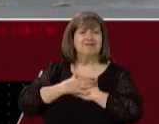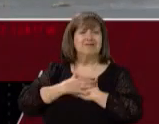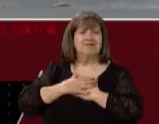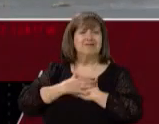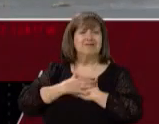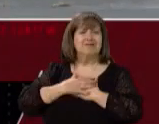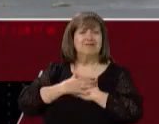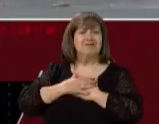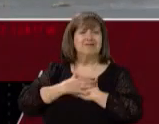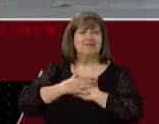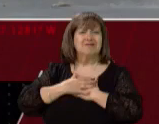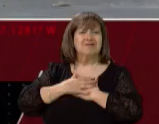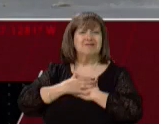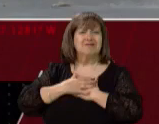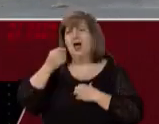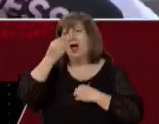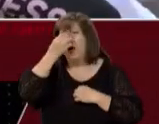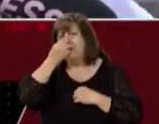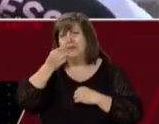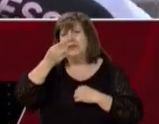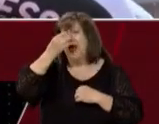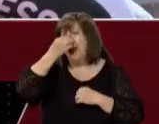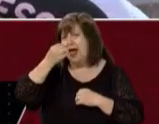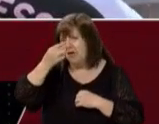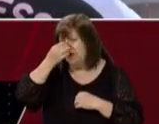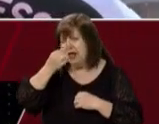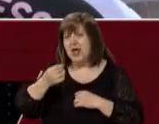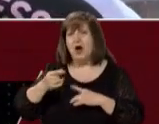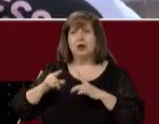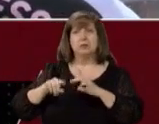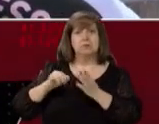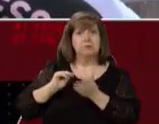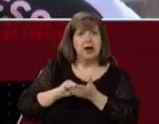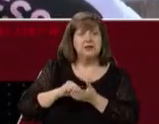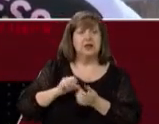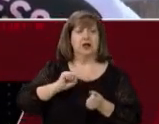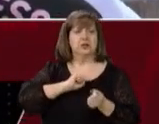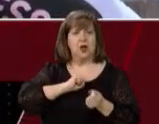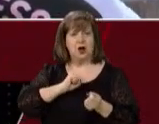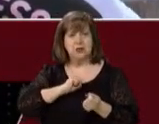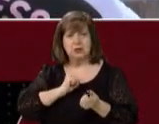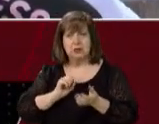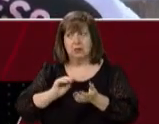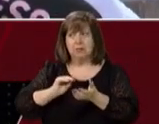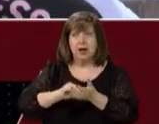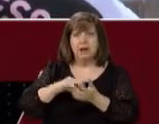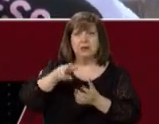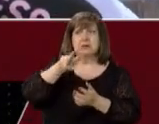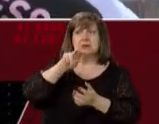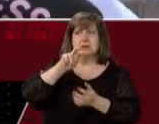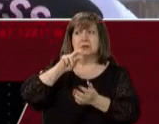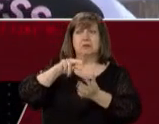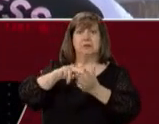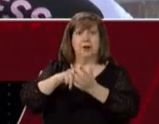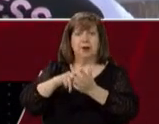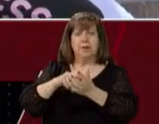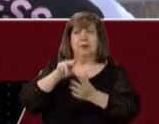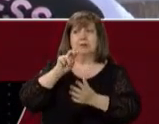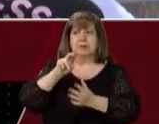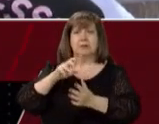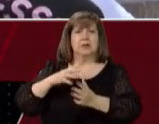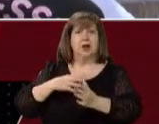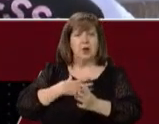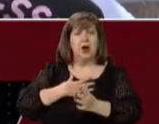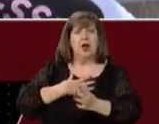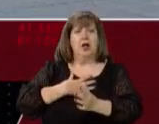cuadro respiratorio alto, tipo resfrío, y después empieza con tos y dificultad para respirar. Es decir, Claro. uno lo ve al chico